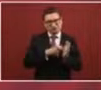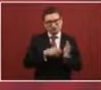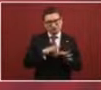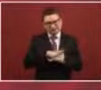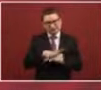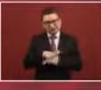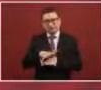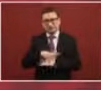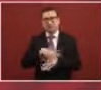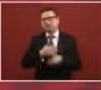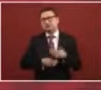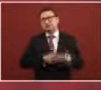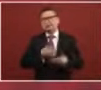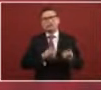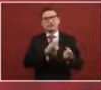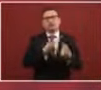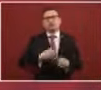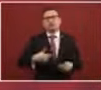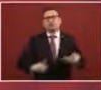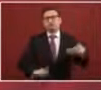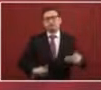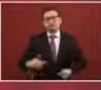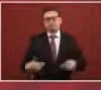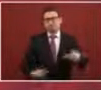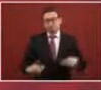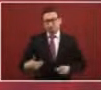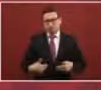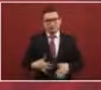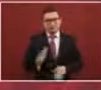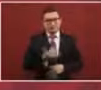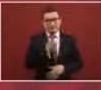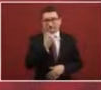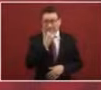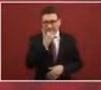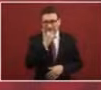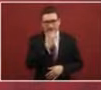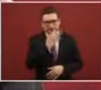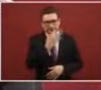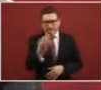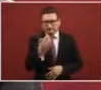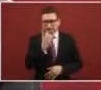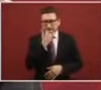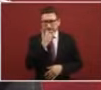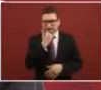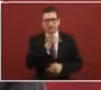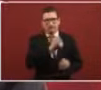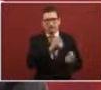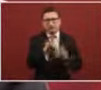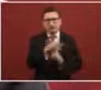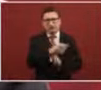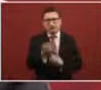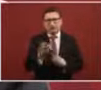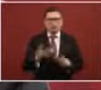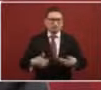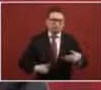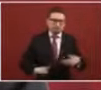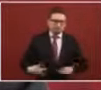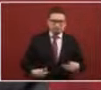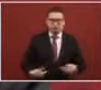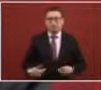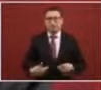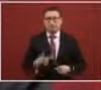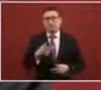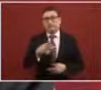algunas molestias. Ofrecemos disculpas por esas molestias,